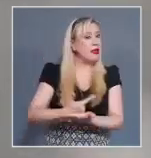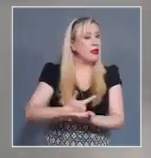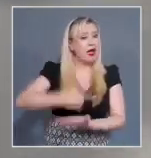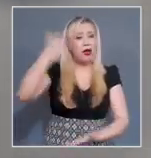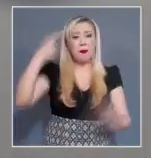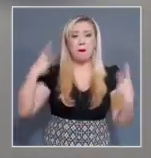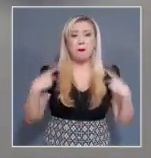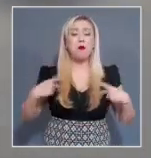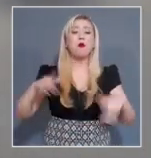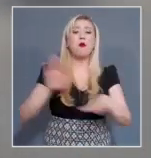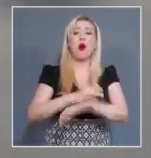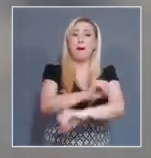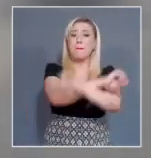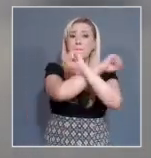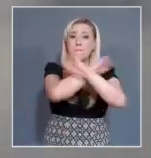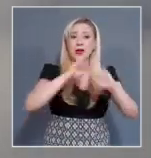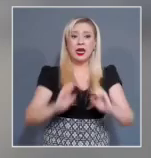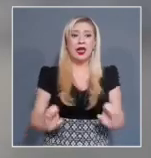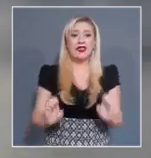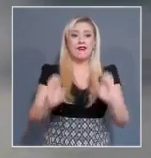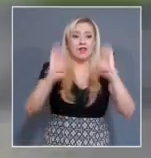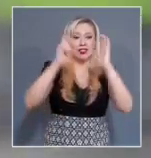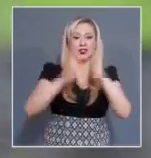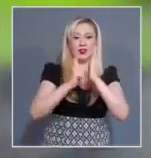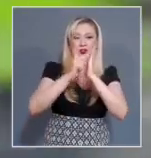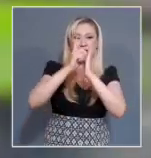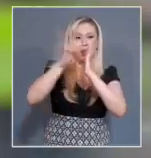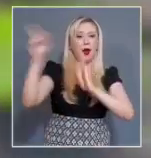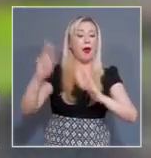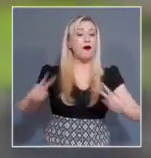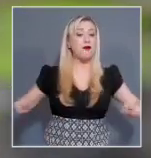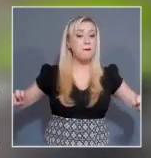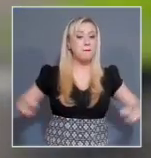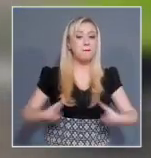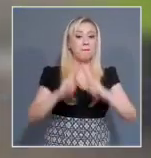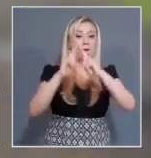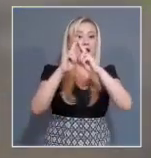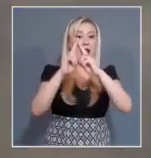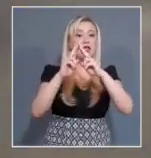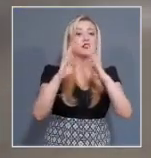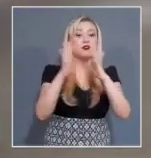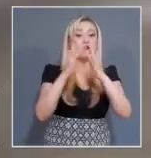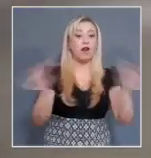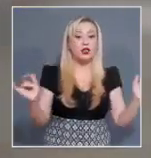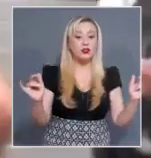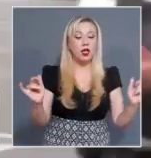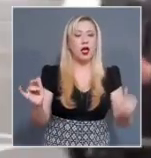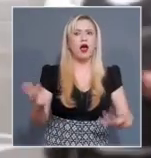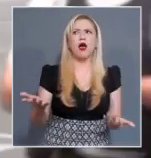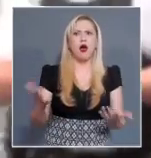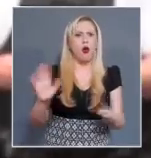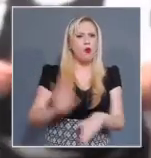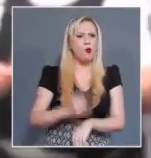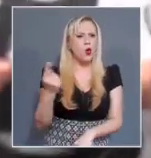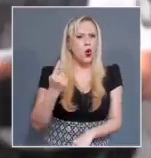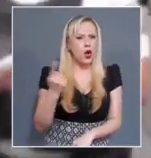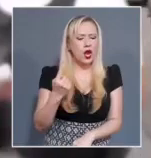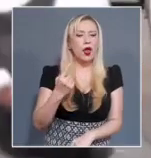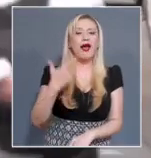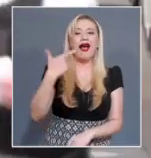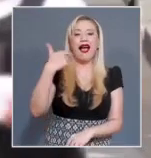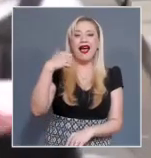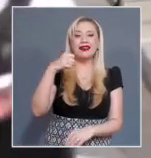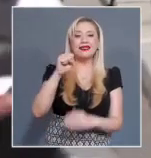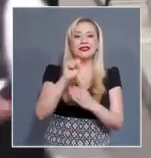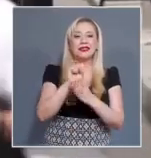en un edificio de viviendas en París, Francia. Autoridades indican que el incidente ocurrió debido a una fuga de gas, por lo que varios